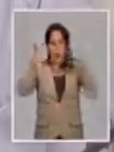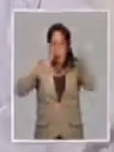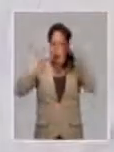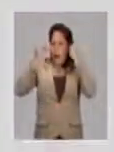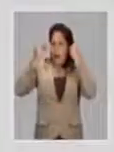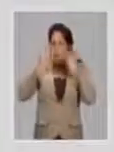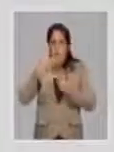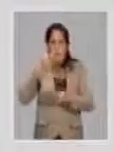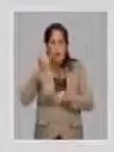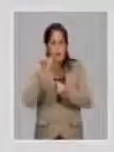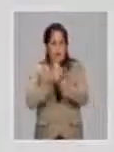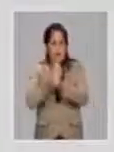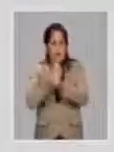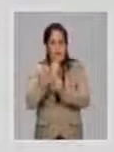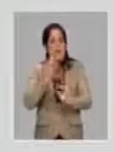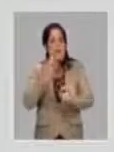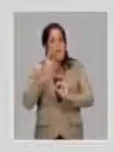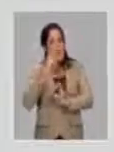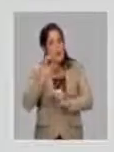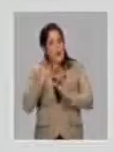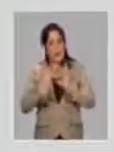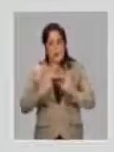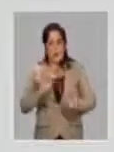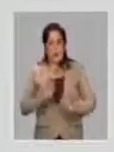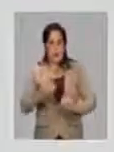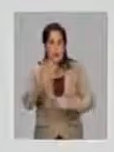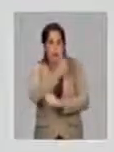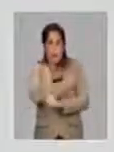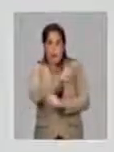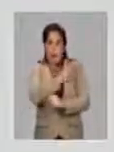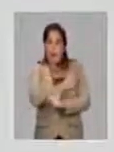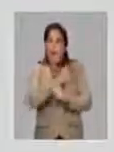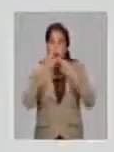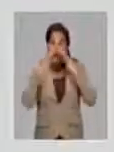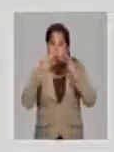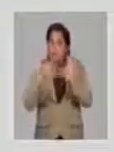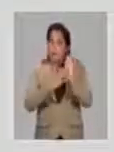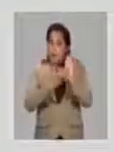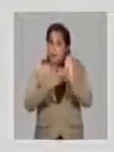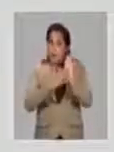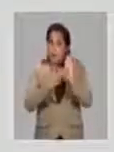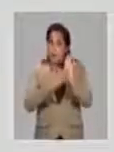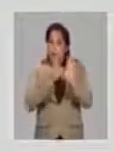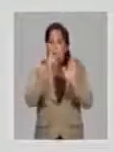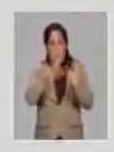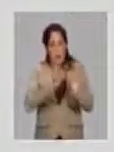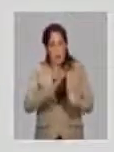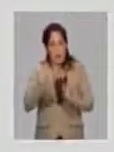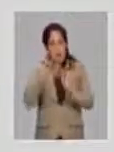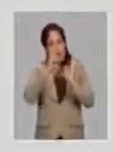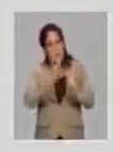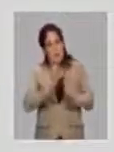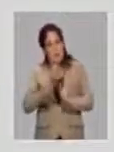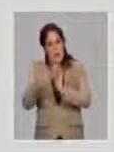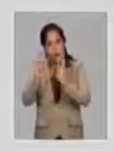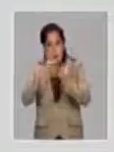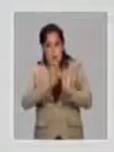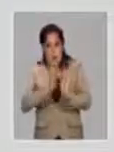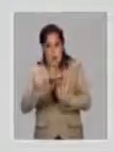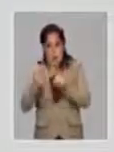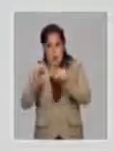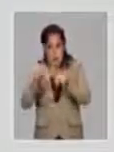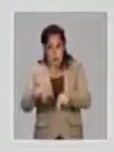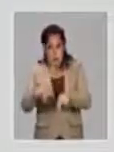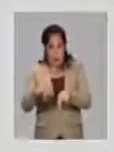en este análisis riesgo-beneficio uno ve la seguridad. Es una vacuna que ha demostrado en todas las evaluaciones hasta